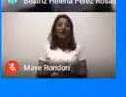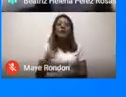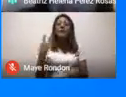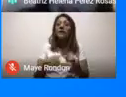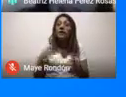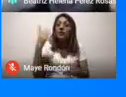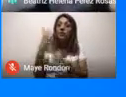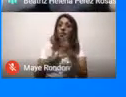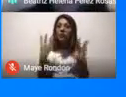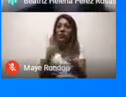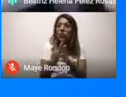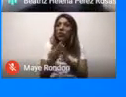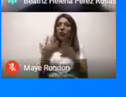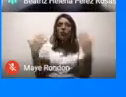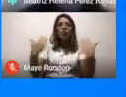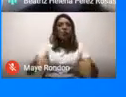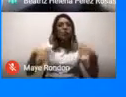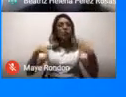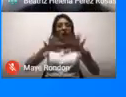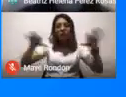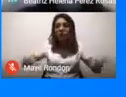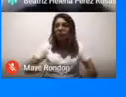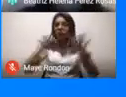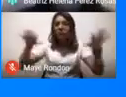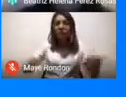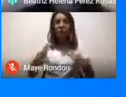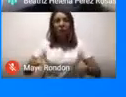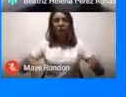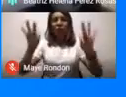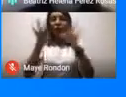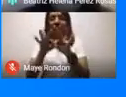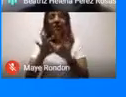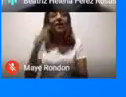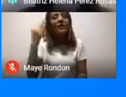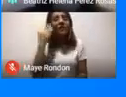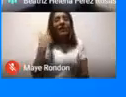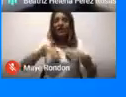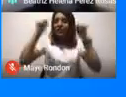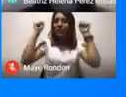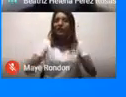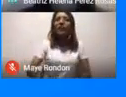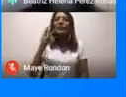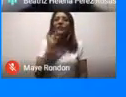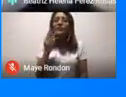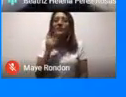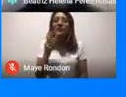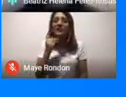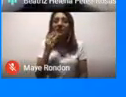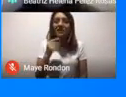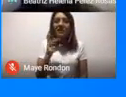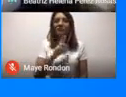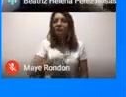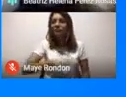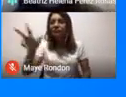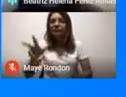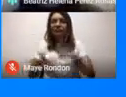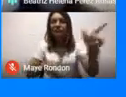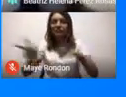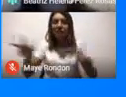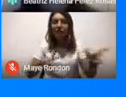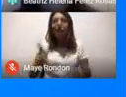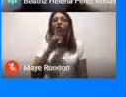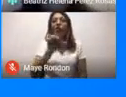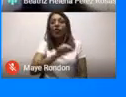universo de actividades importantísimas para hacer posible una experiencia de viaje, para hacer posible que otro